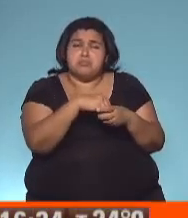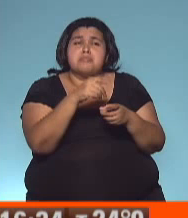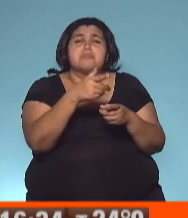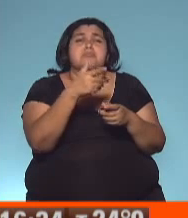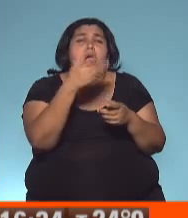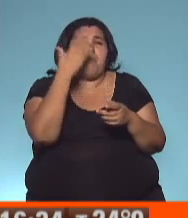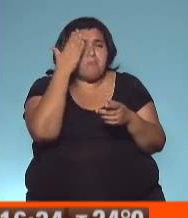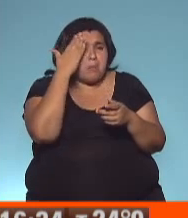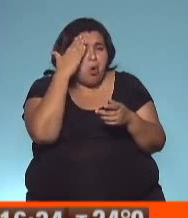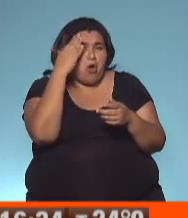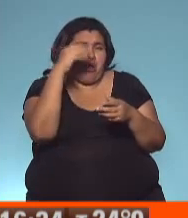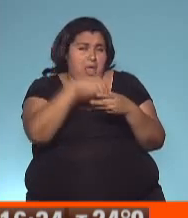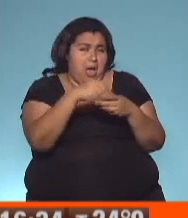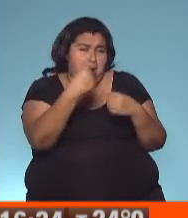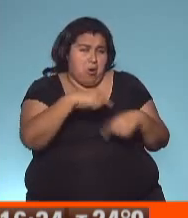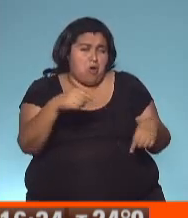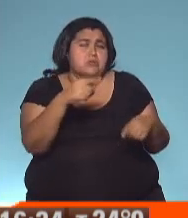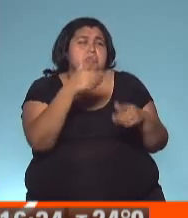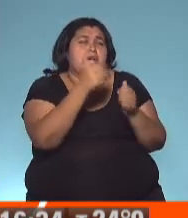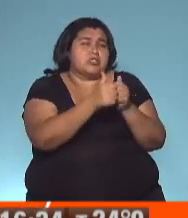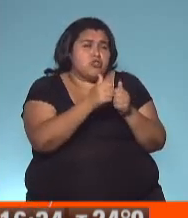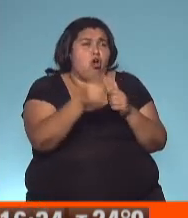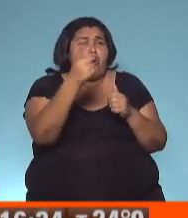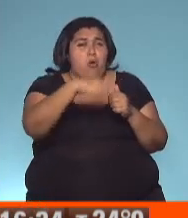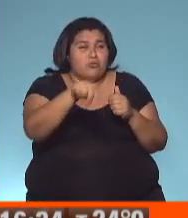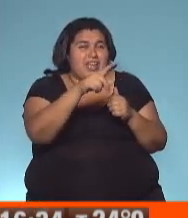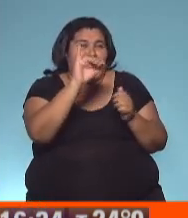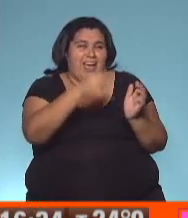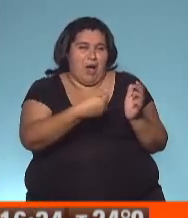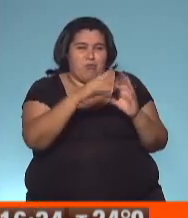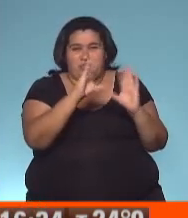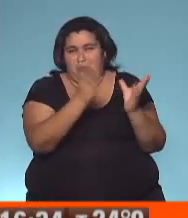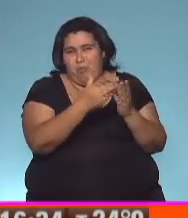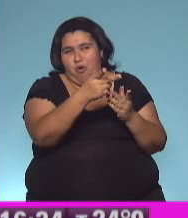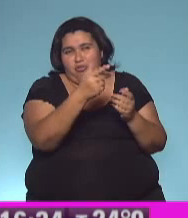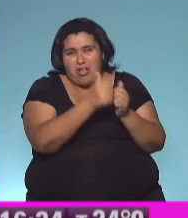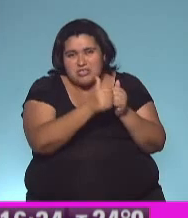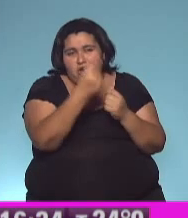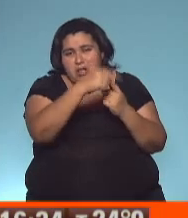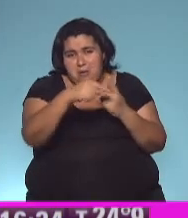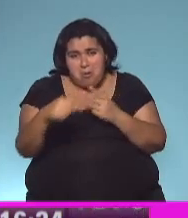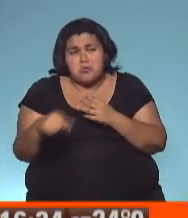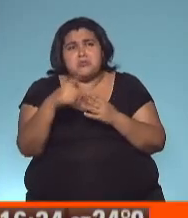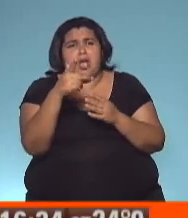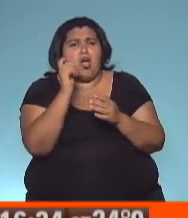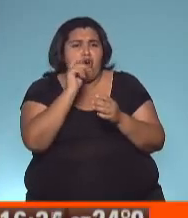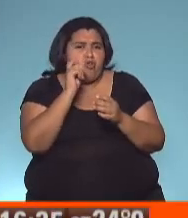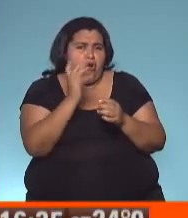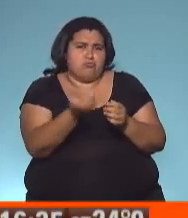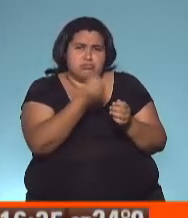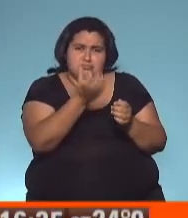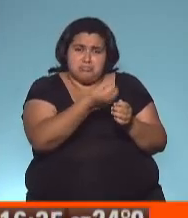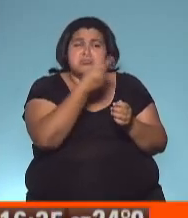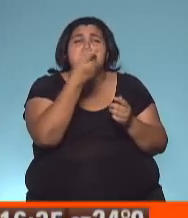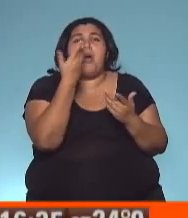que de todas nuestras selecciones, de ustedes que han sido campeones del mundo, que han dado muchísimas glorias, que lo puedan